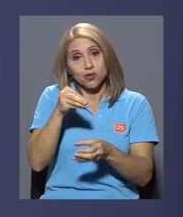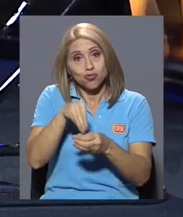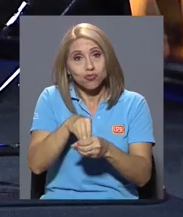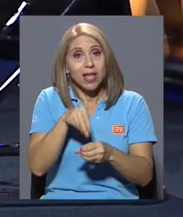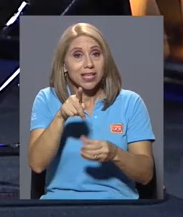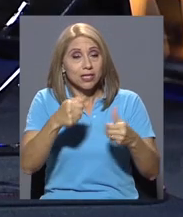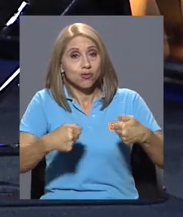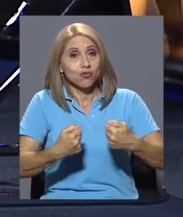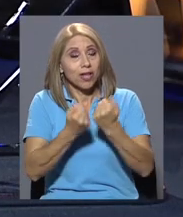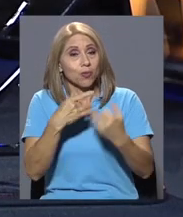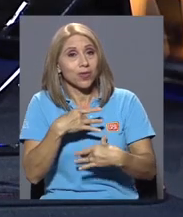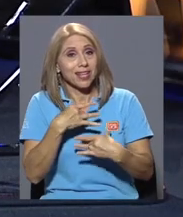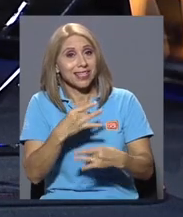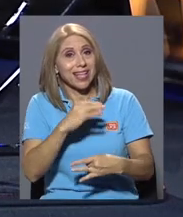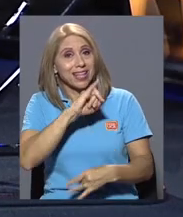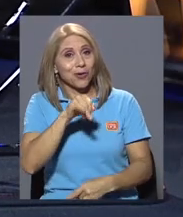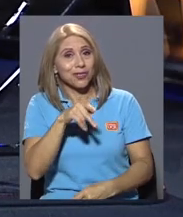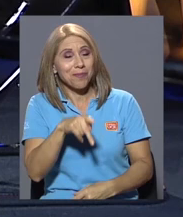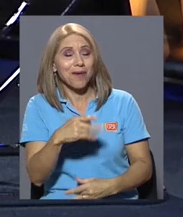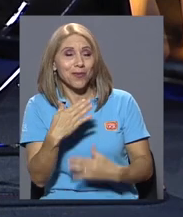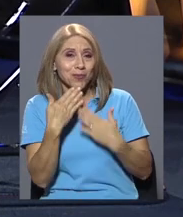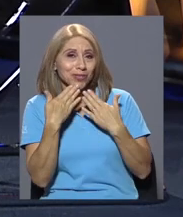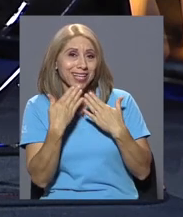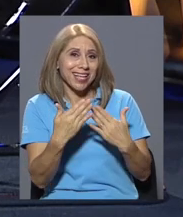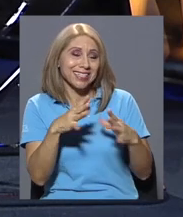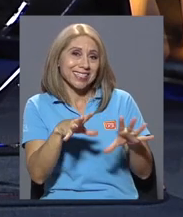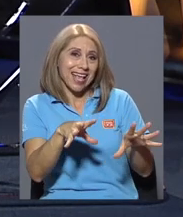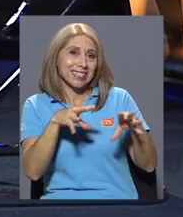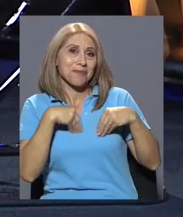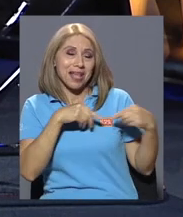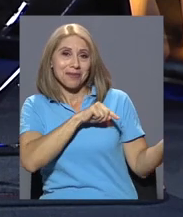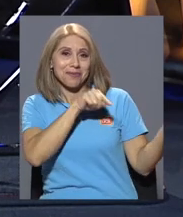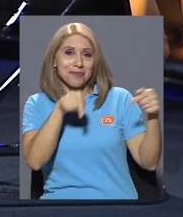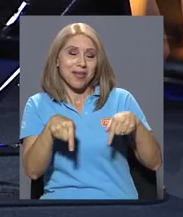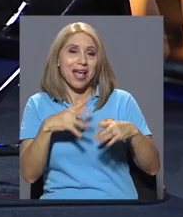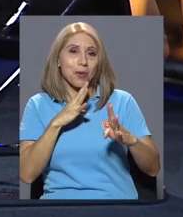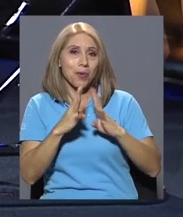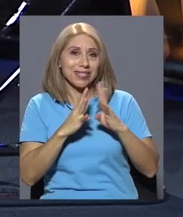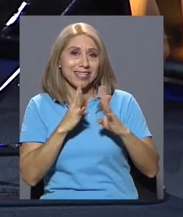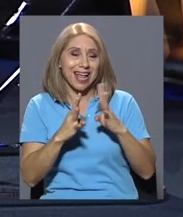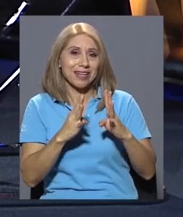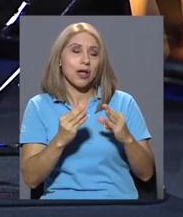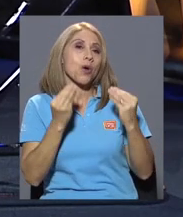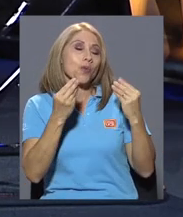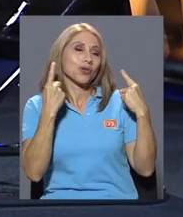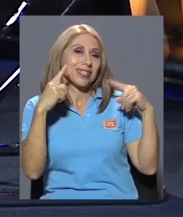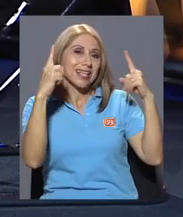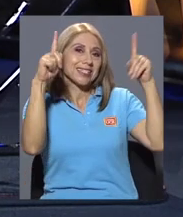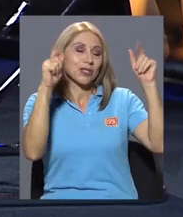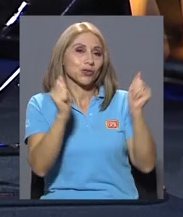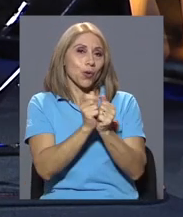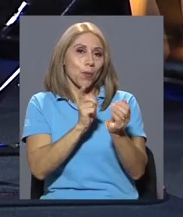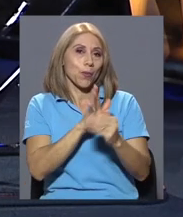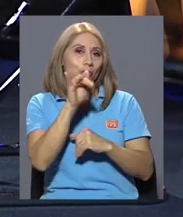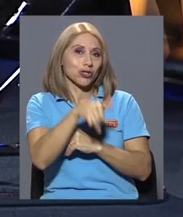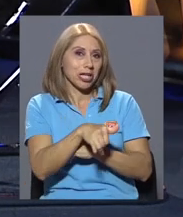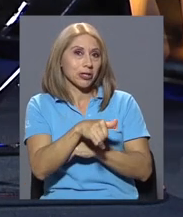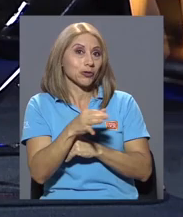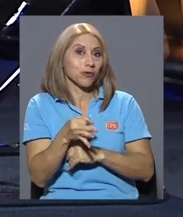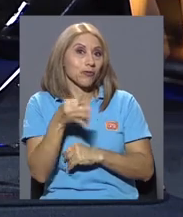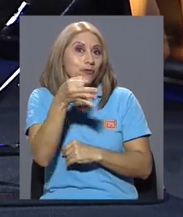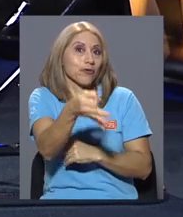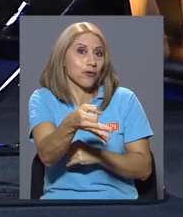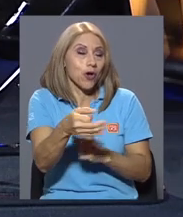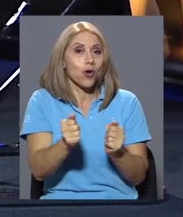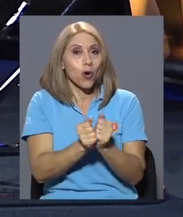reto muy interesante josé pablo muchísimas gracias por aceptar nuestra invitación para conversar hoy muchos éxitos con tus proyectos